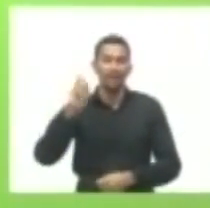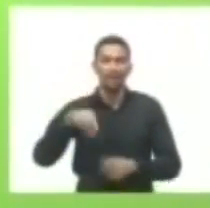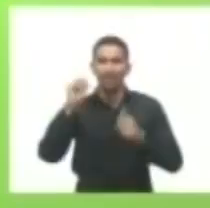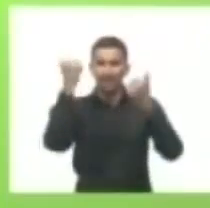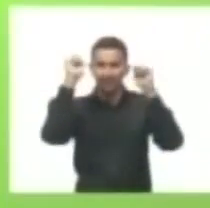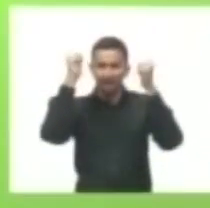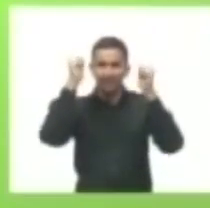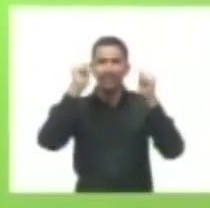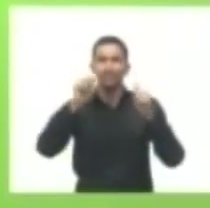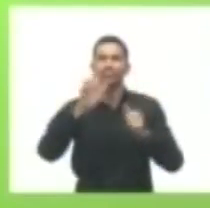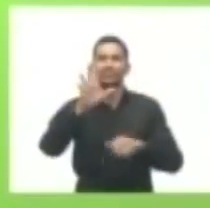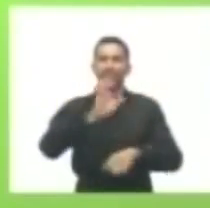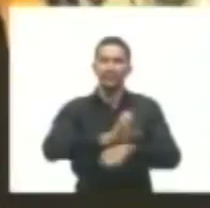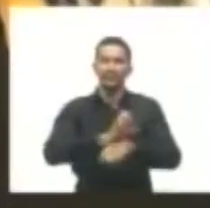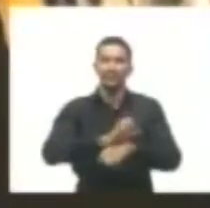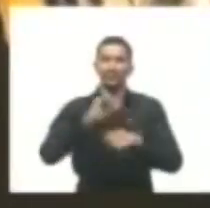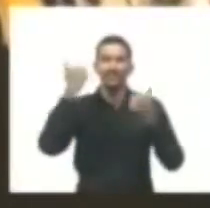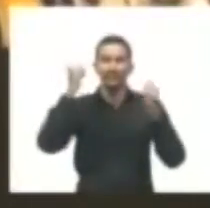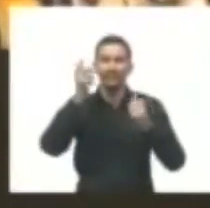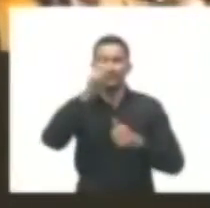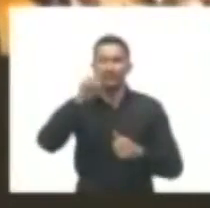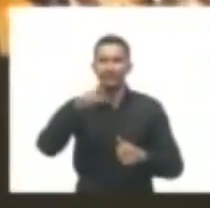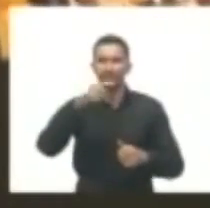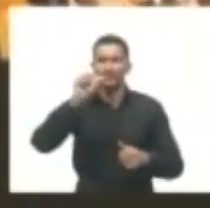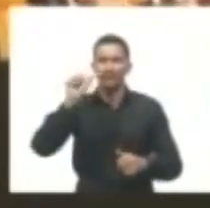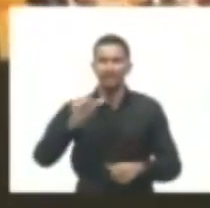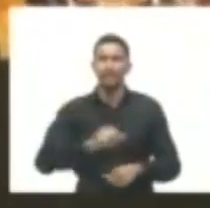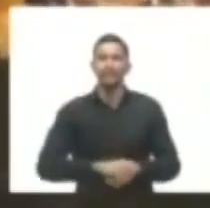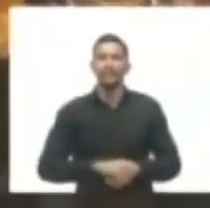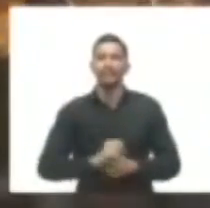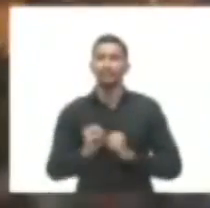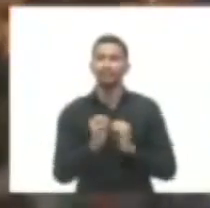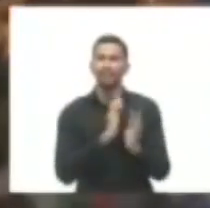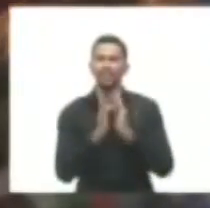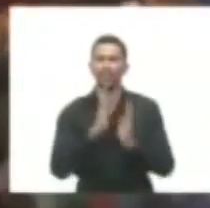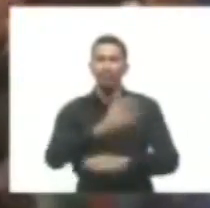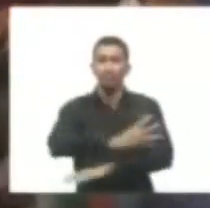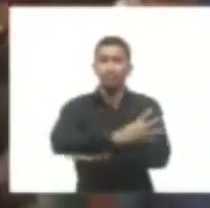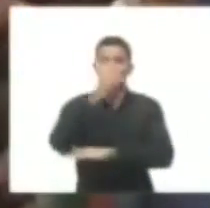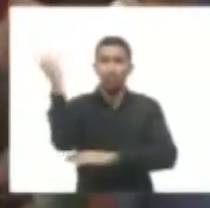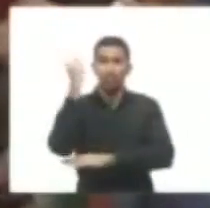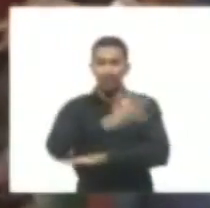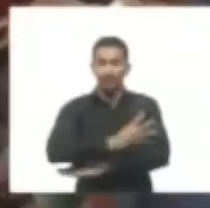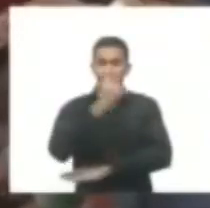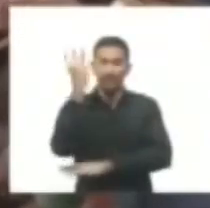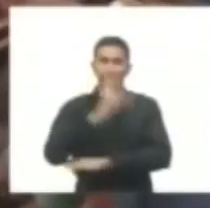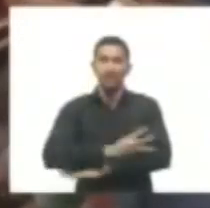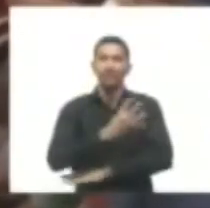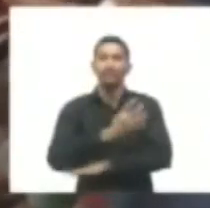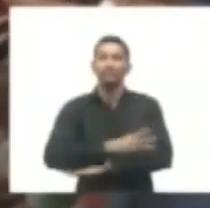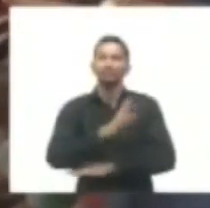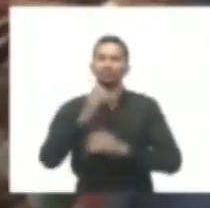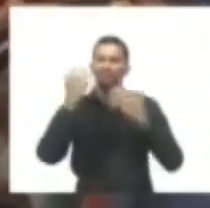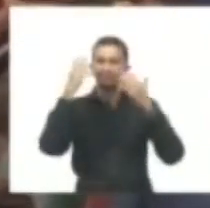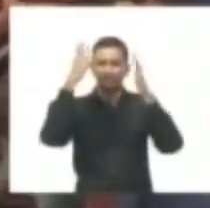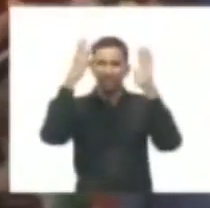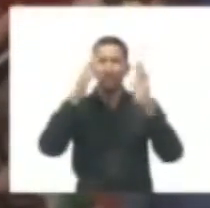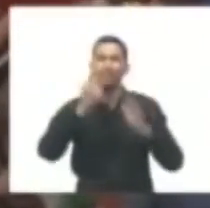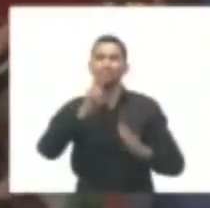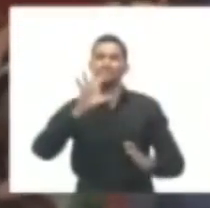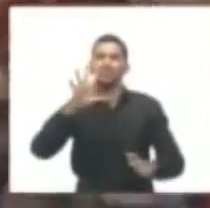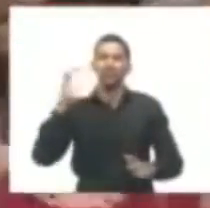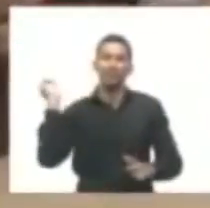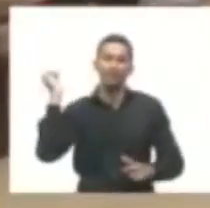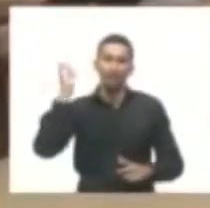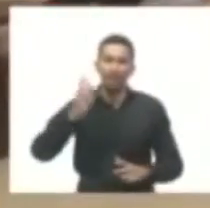S.A. ¡Veamos! En el Centro Comercial Buenavista se llevó a cabo el 8 de febrero la celebración de los 25 años